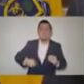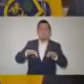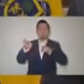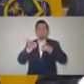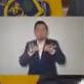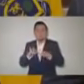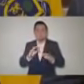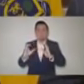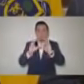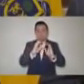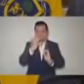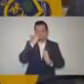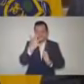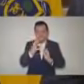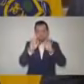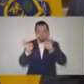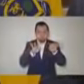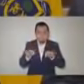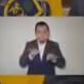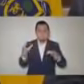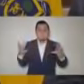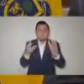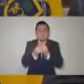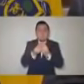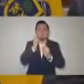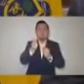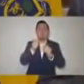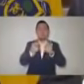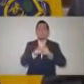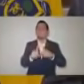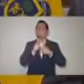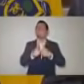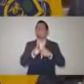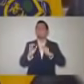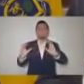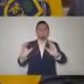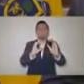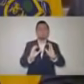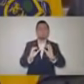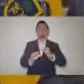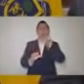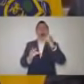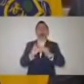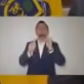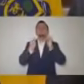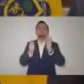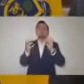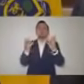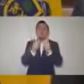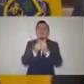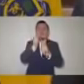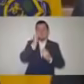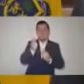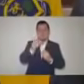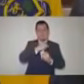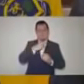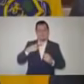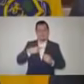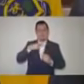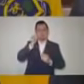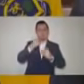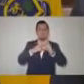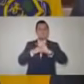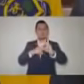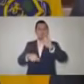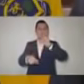que hagan cumplir con toda seriedad las disposiciones sanitarias que están vigentes y que muchos ya están estemos atentos a la información